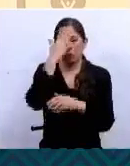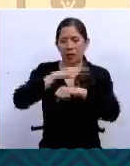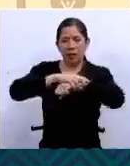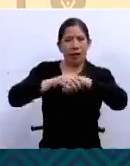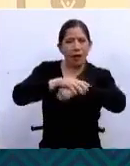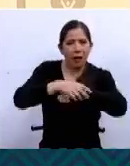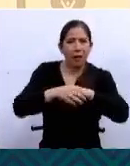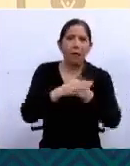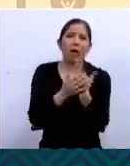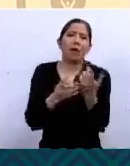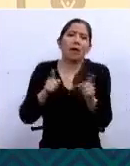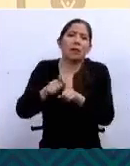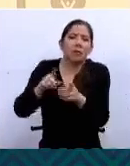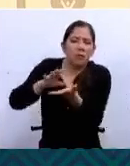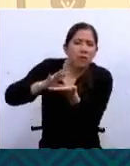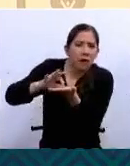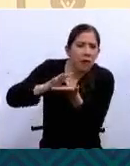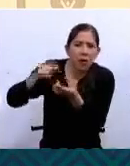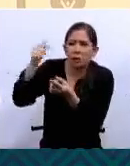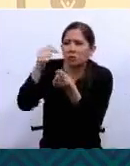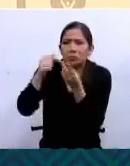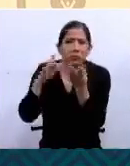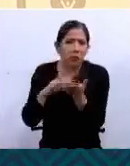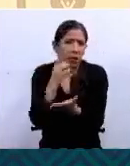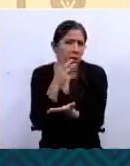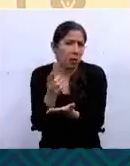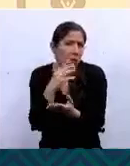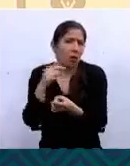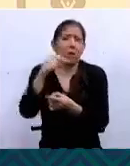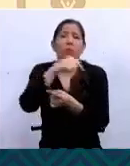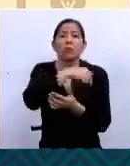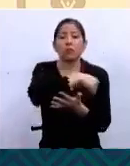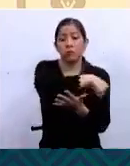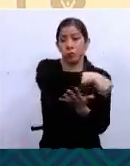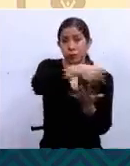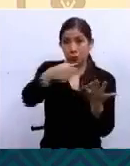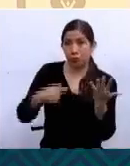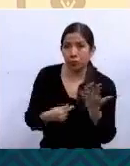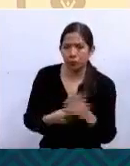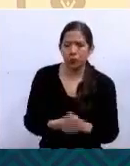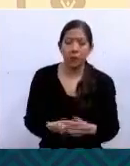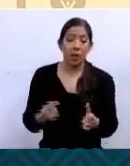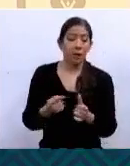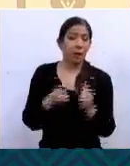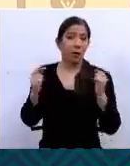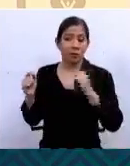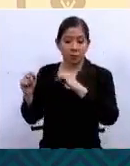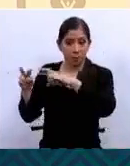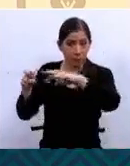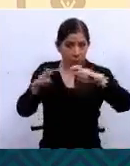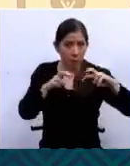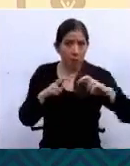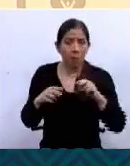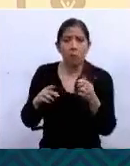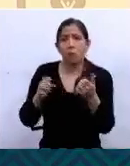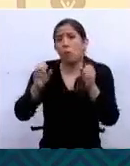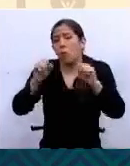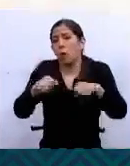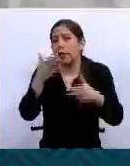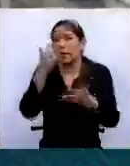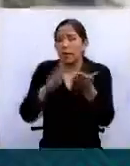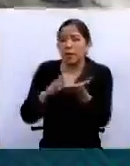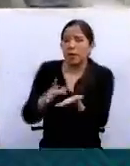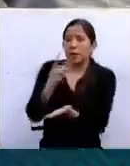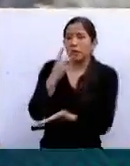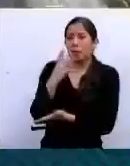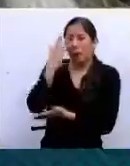fitofármacos y también a través de esa investigación que se va a encarar, por ejemplo, se pueden obtener también lo que son los anestésicos y